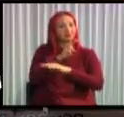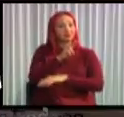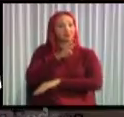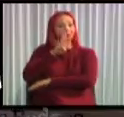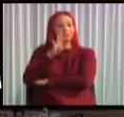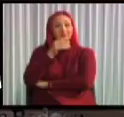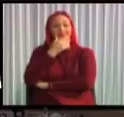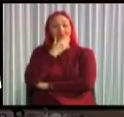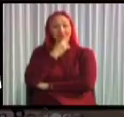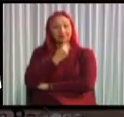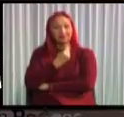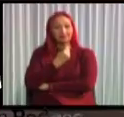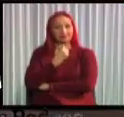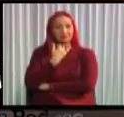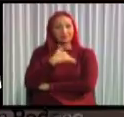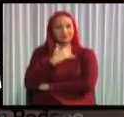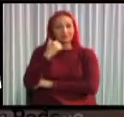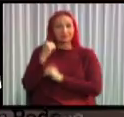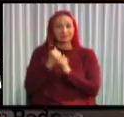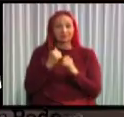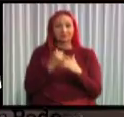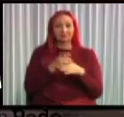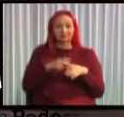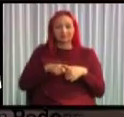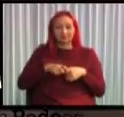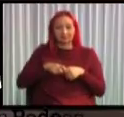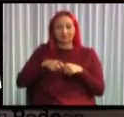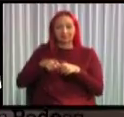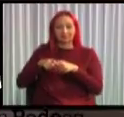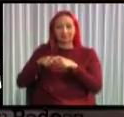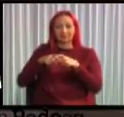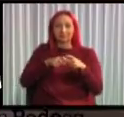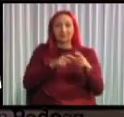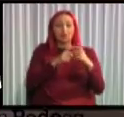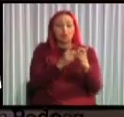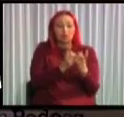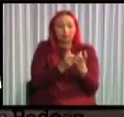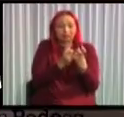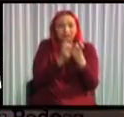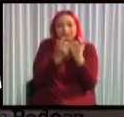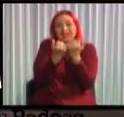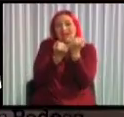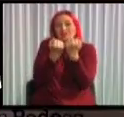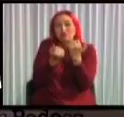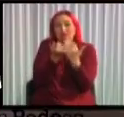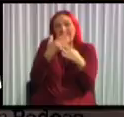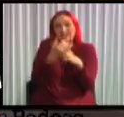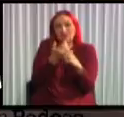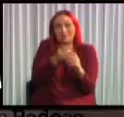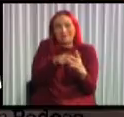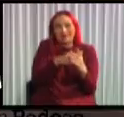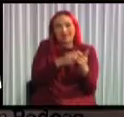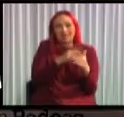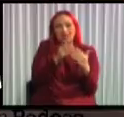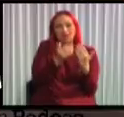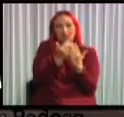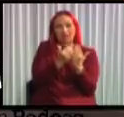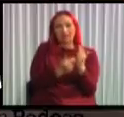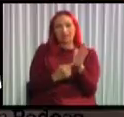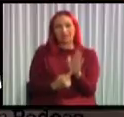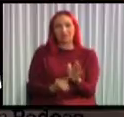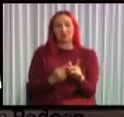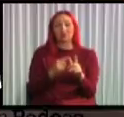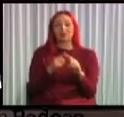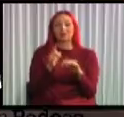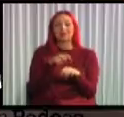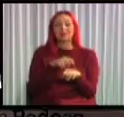24, ajá, con las latas de sardina que andábamos por todo lado, las jalábamos por todo lado.